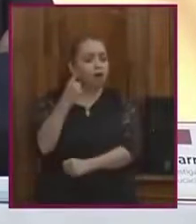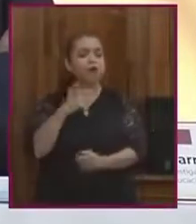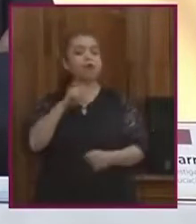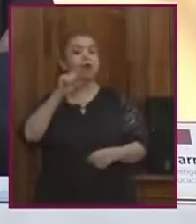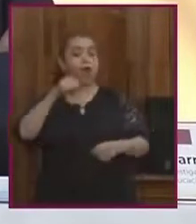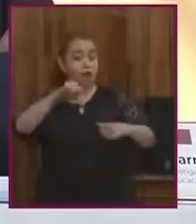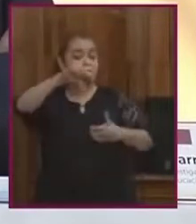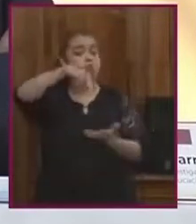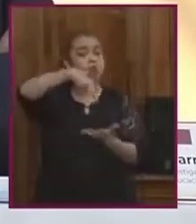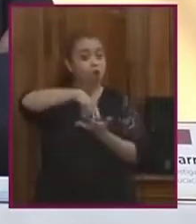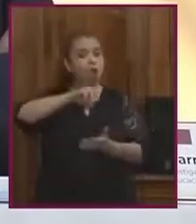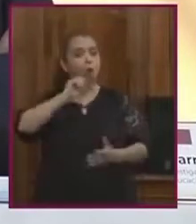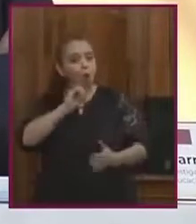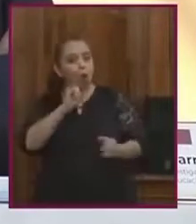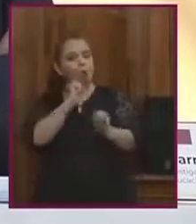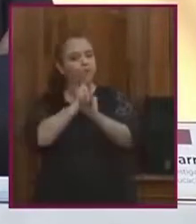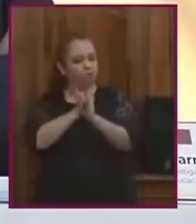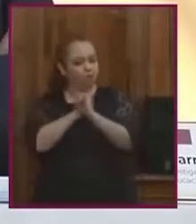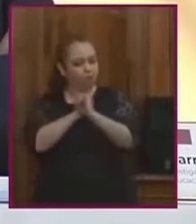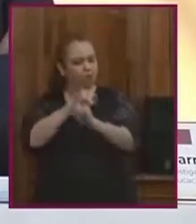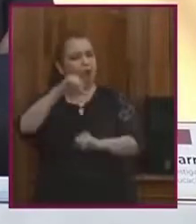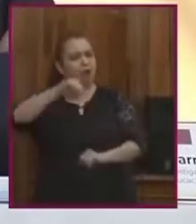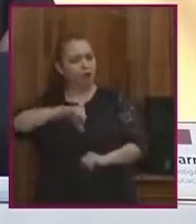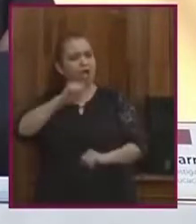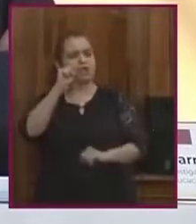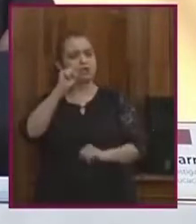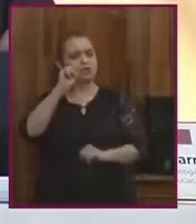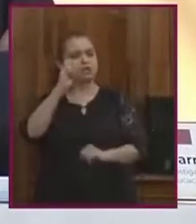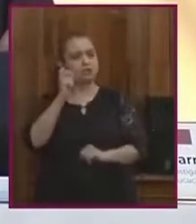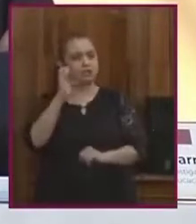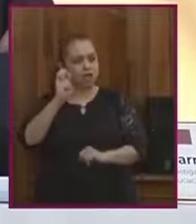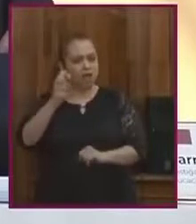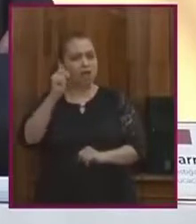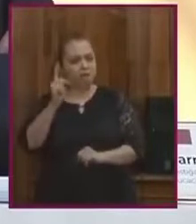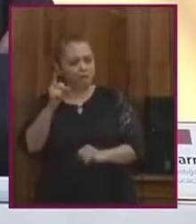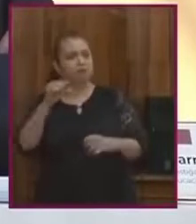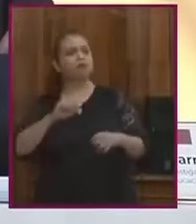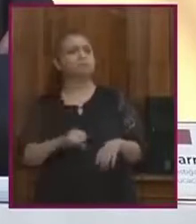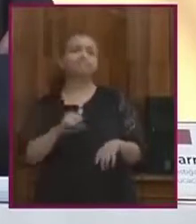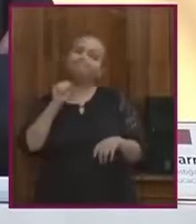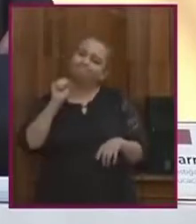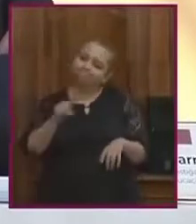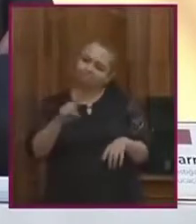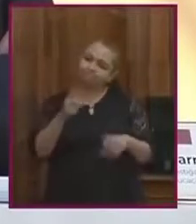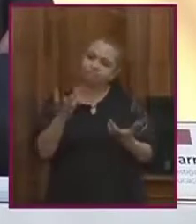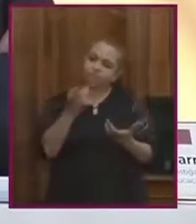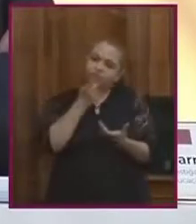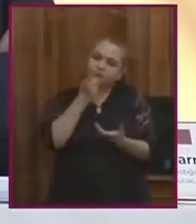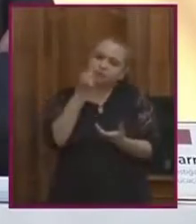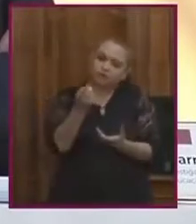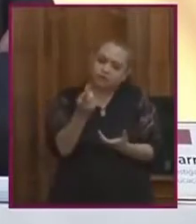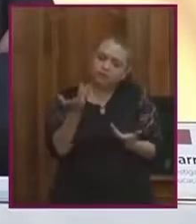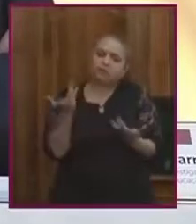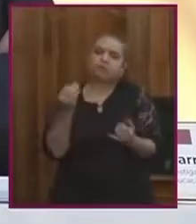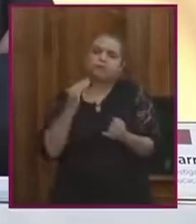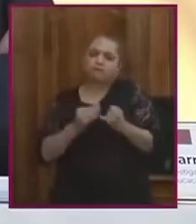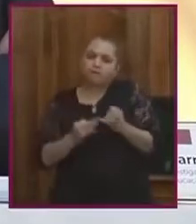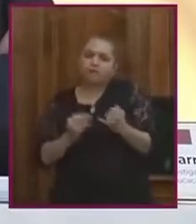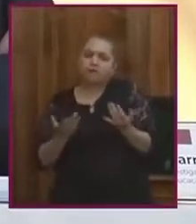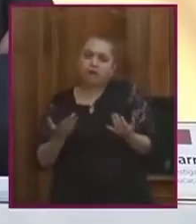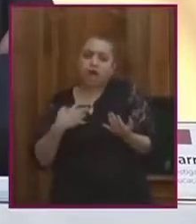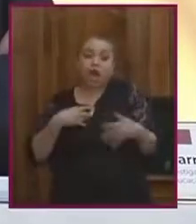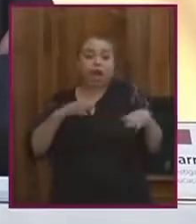en las instalaciones de la SEP. Finalmente, quiero invitar a nuestra comunidad académica a participar en